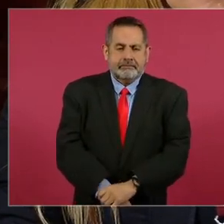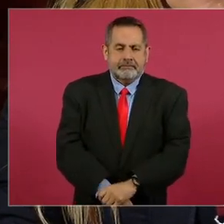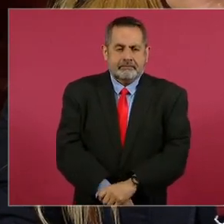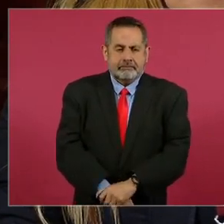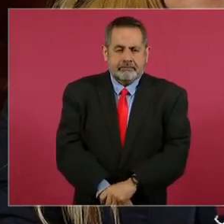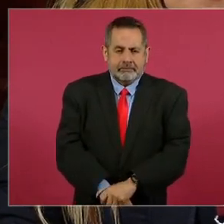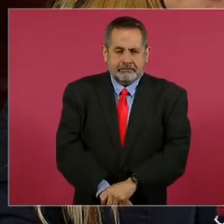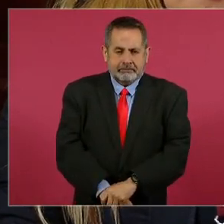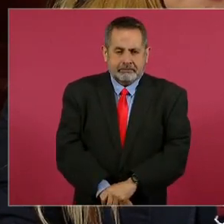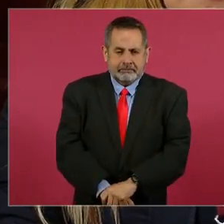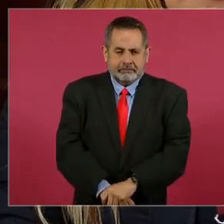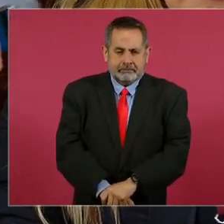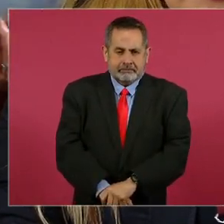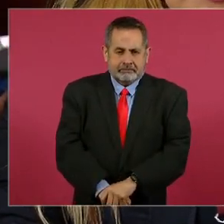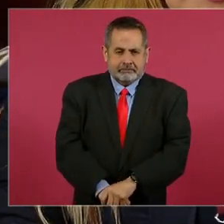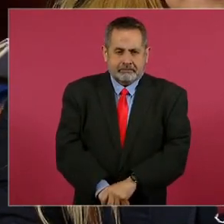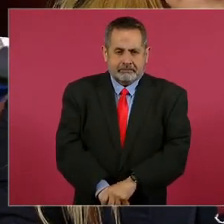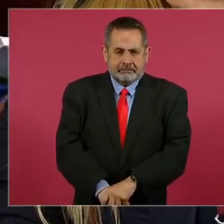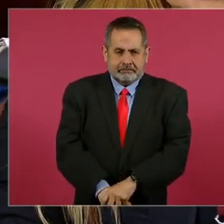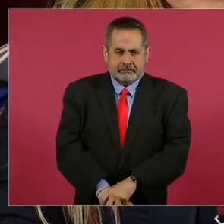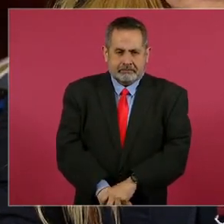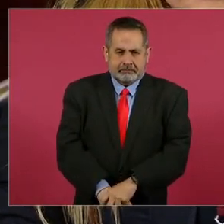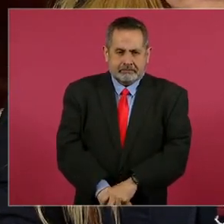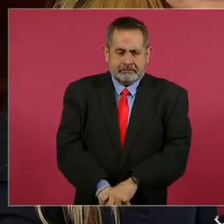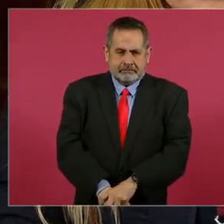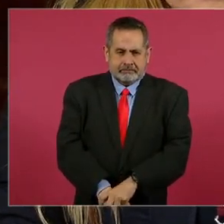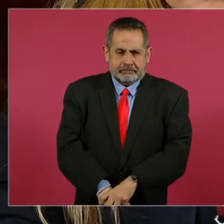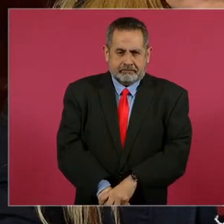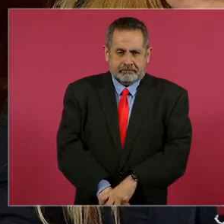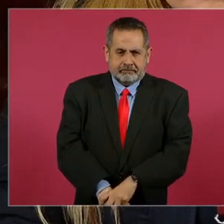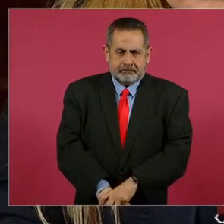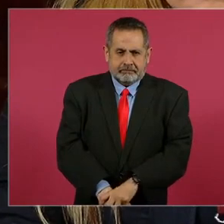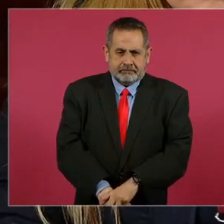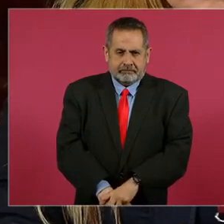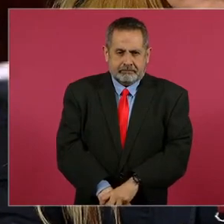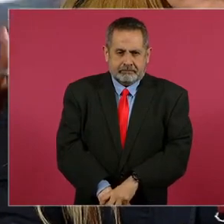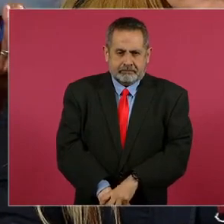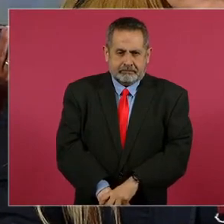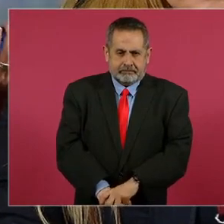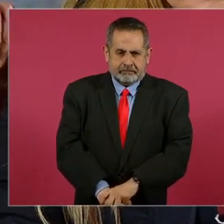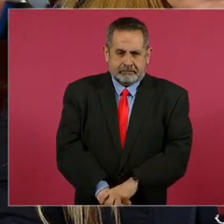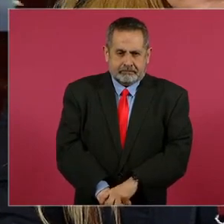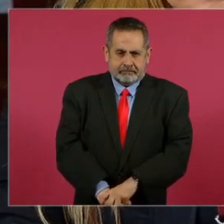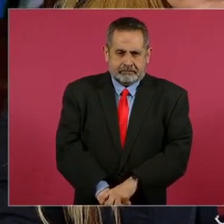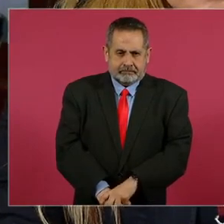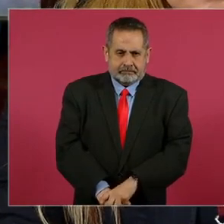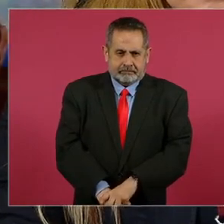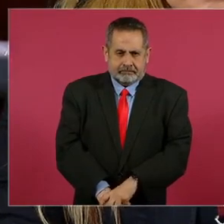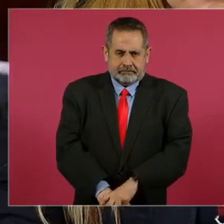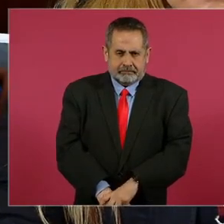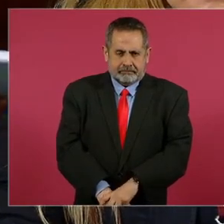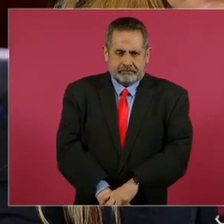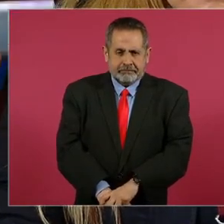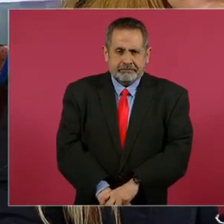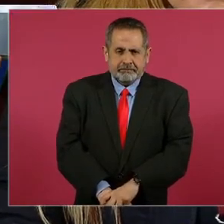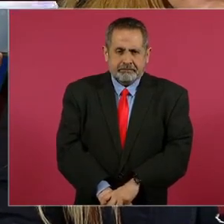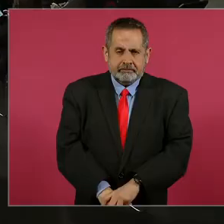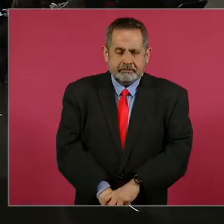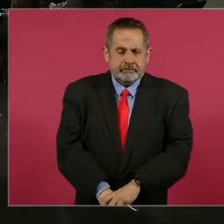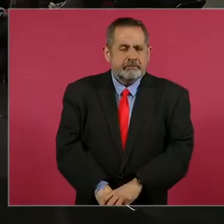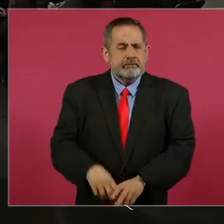investigar asesinos y son sacados de plataformas. O sea, todo esto se puede...